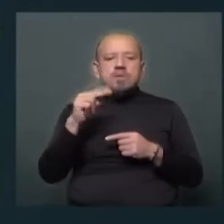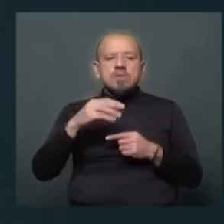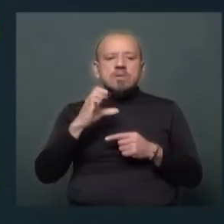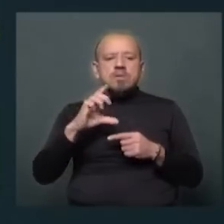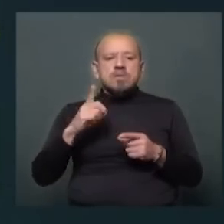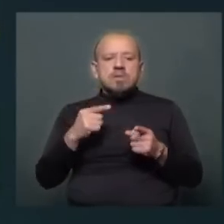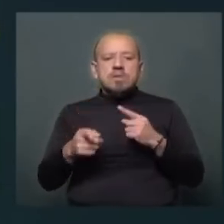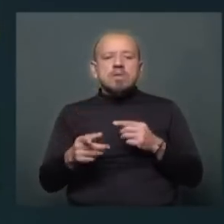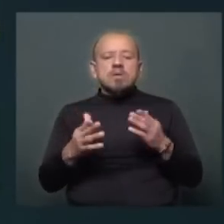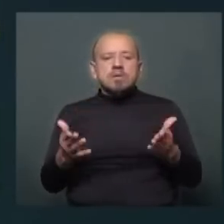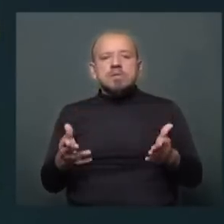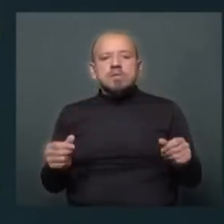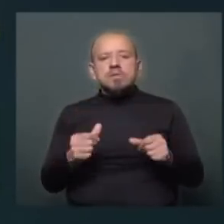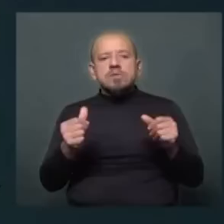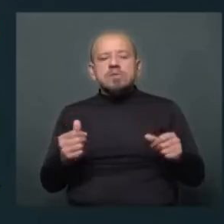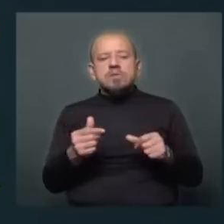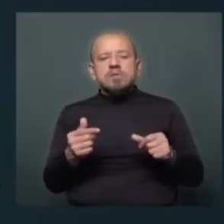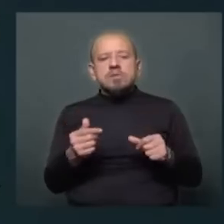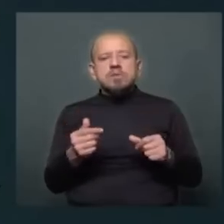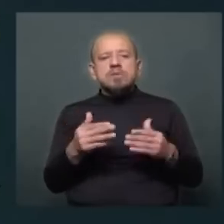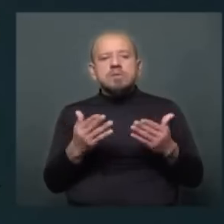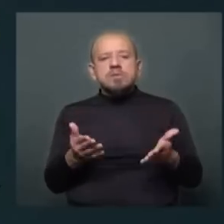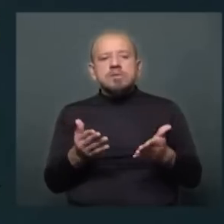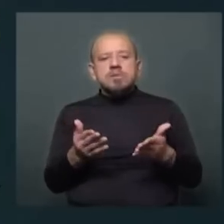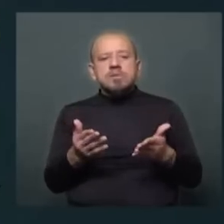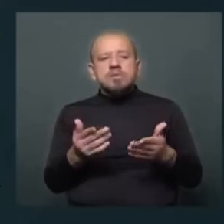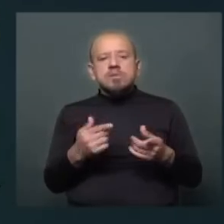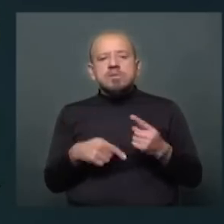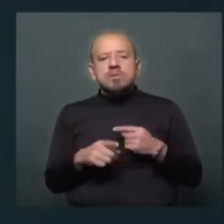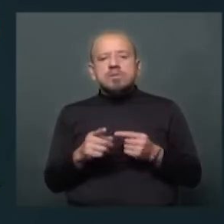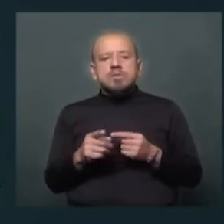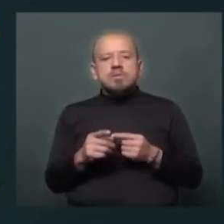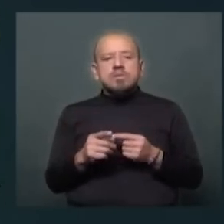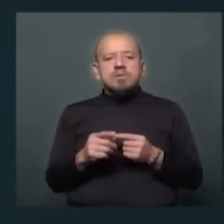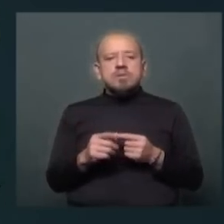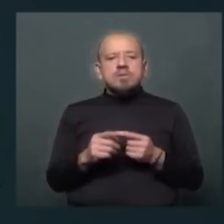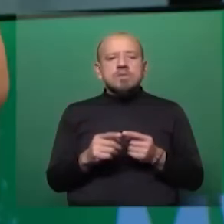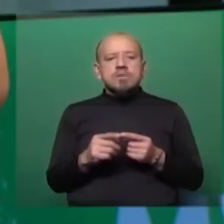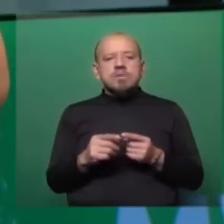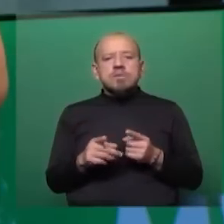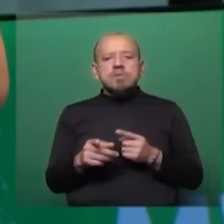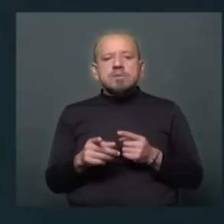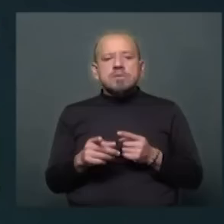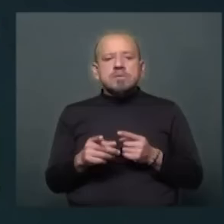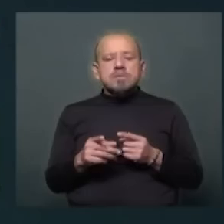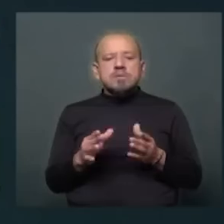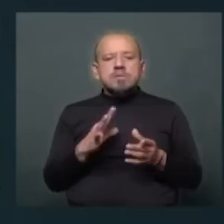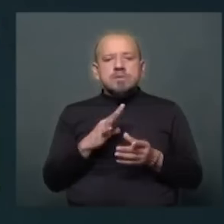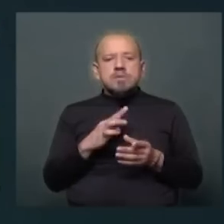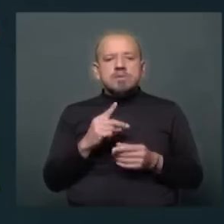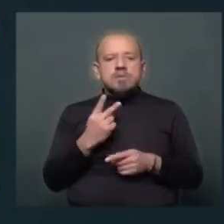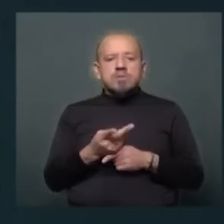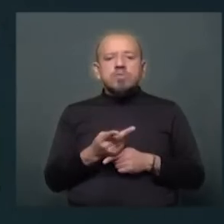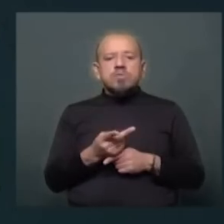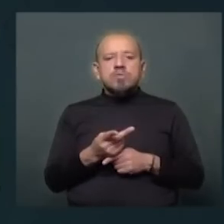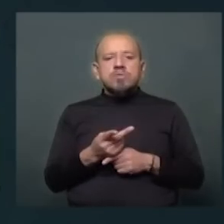edificio muy particular muy a mí me parece una comedia deliciosa así este no no te está buenísima muy divertida va a haber segunda temporada